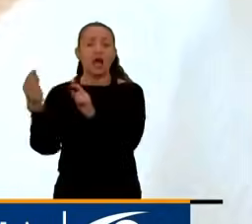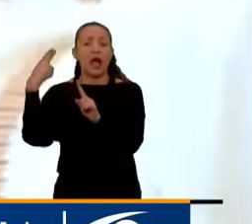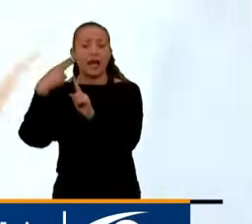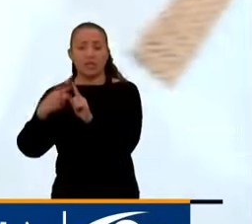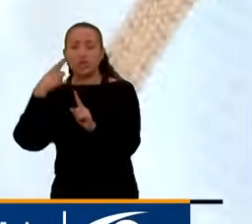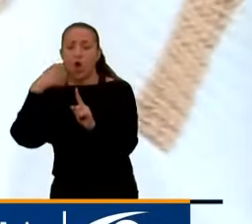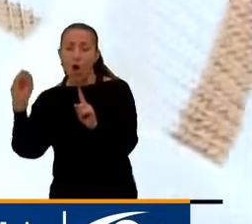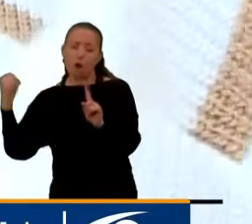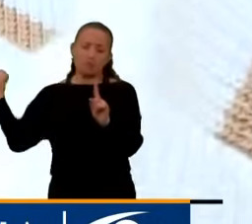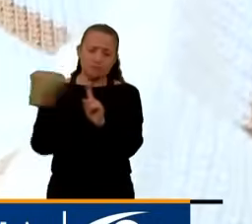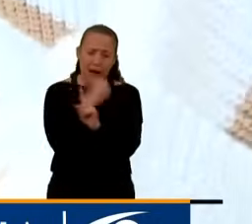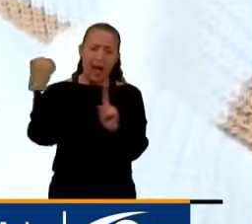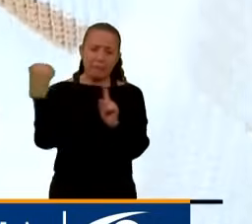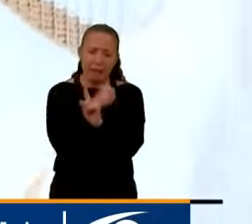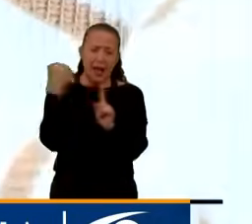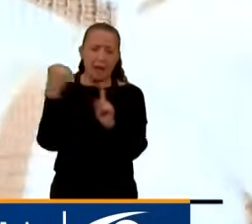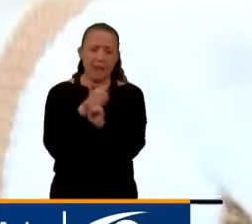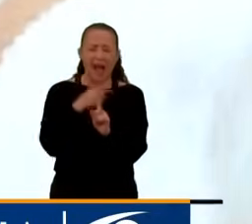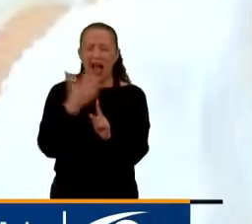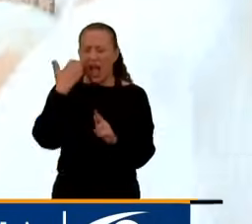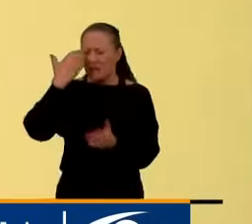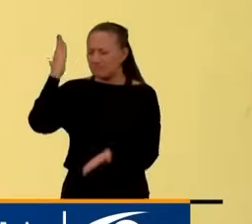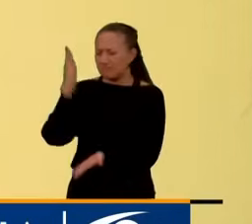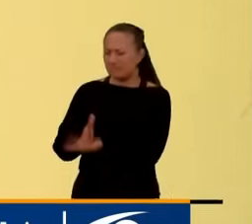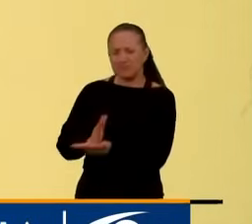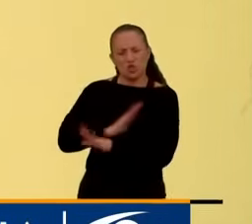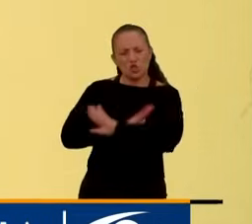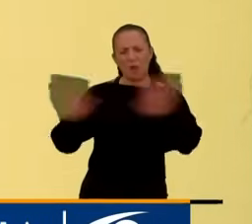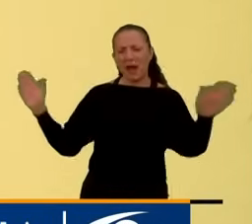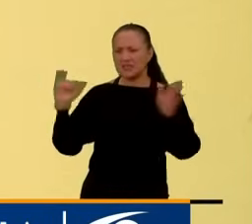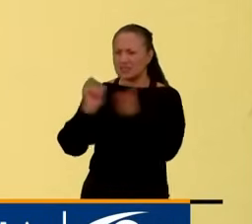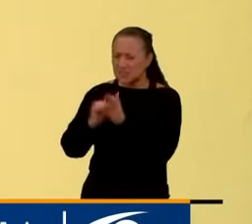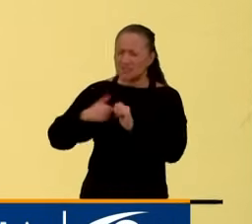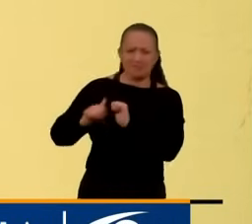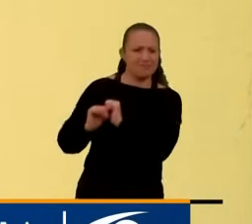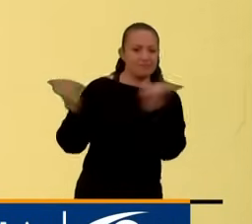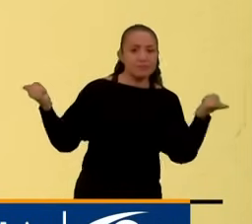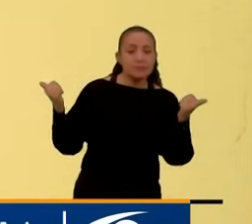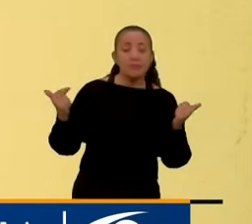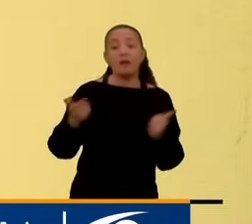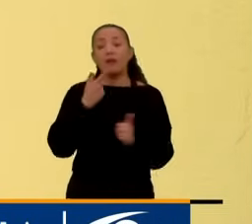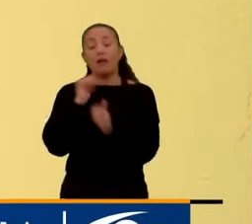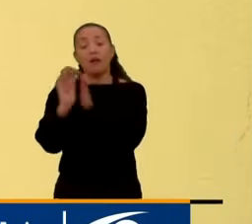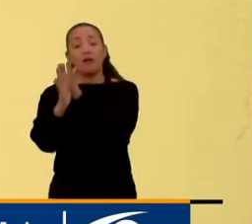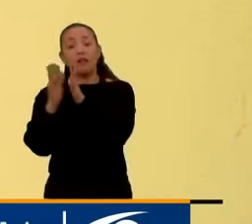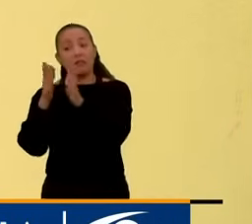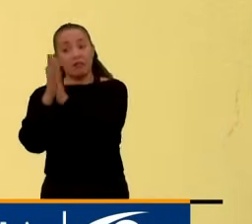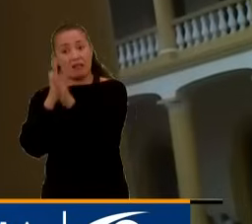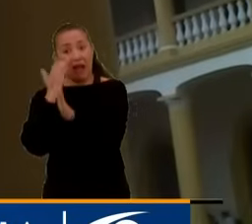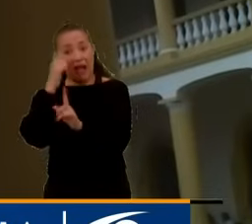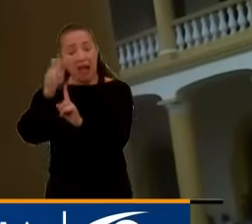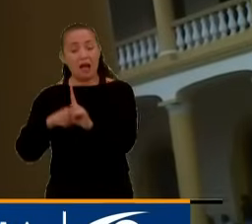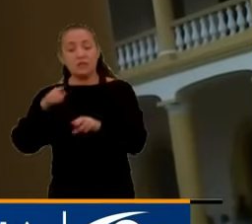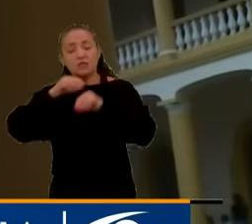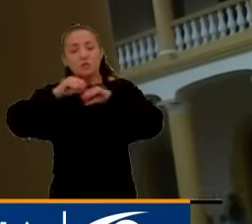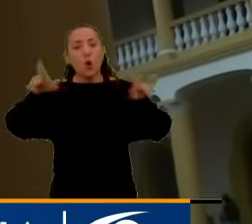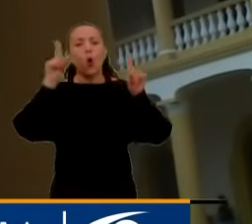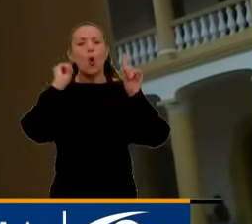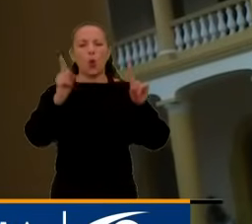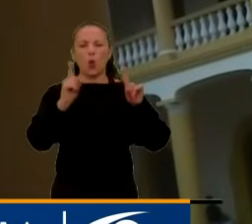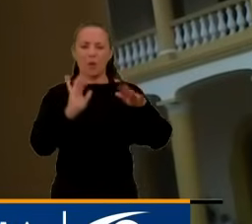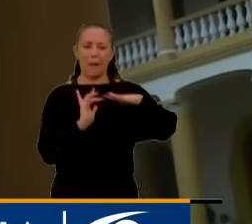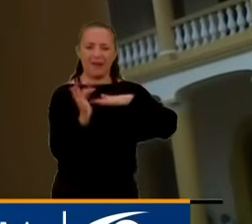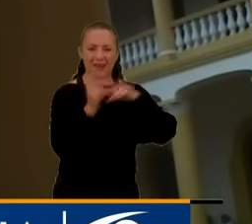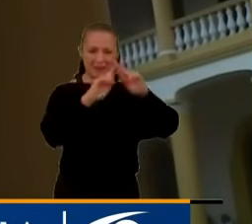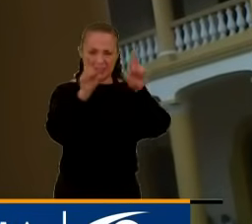verbal hasta que decidió detener el maltrato y terminar con él. Señala que por una publicación en redes sociales en la